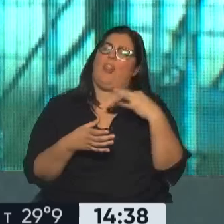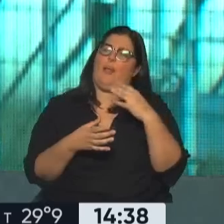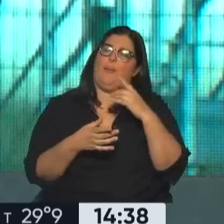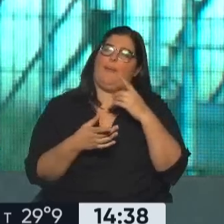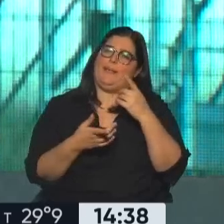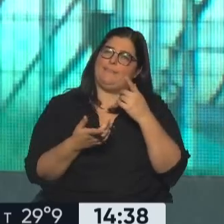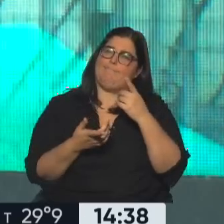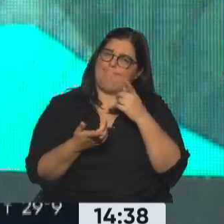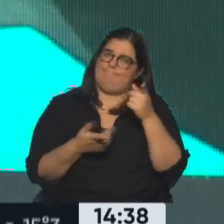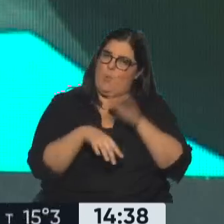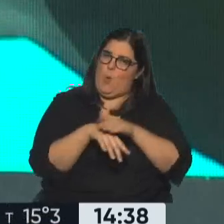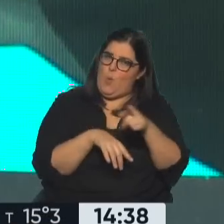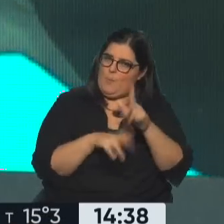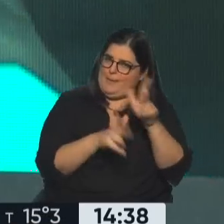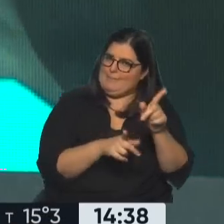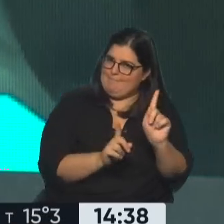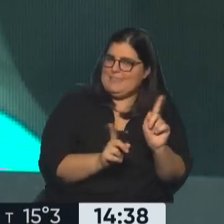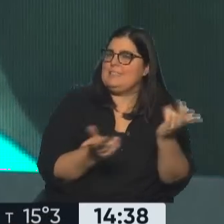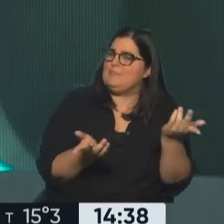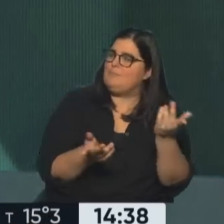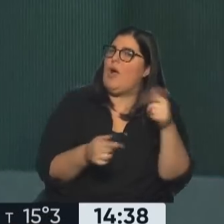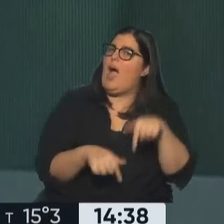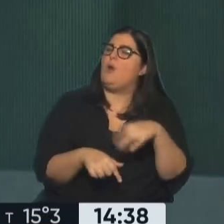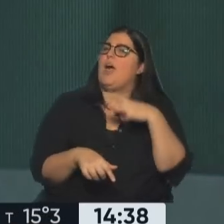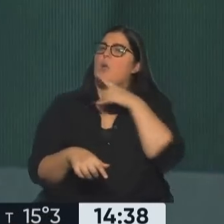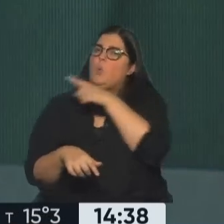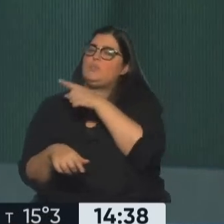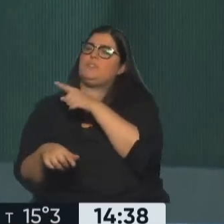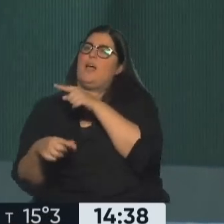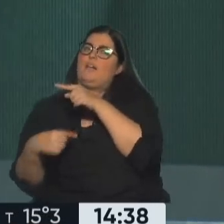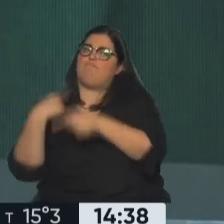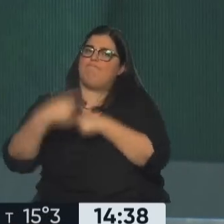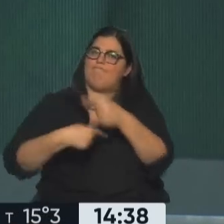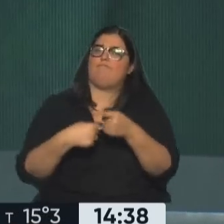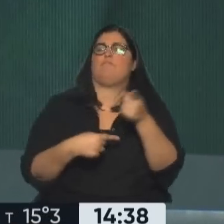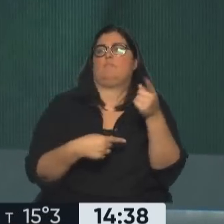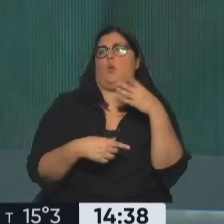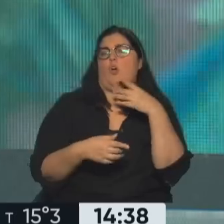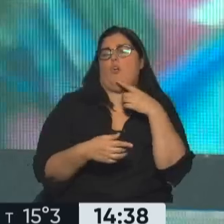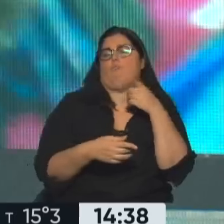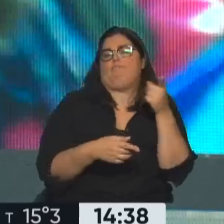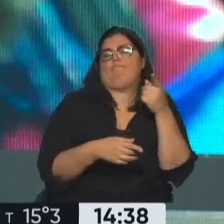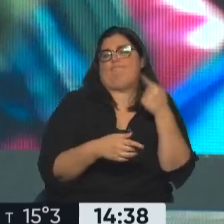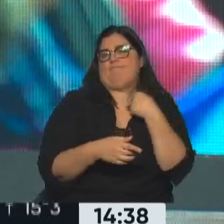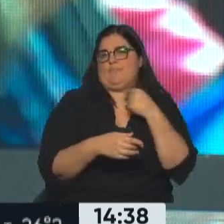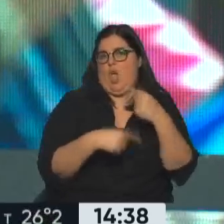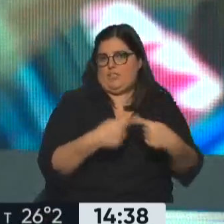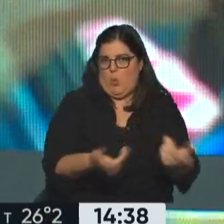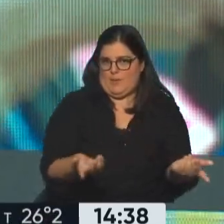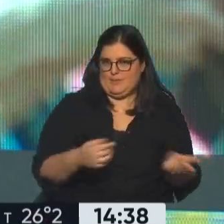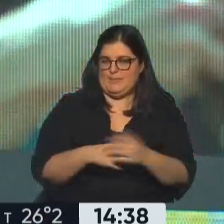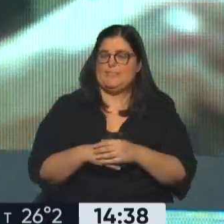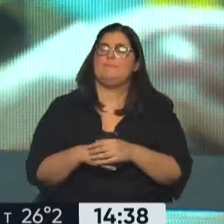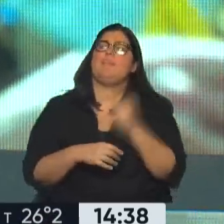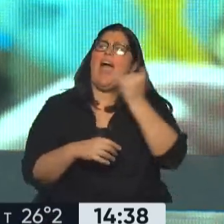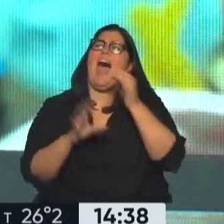relación al máximo con Rusia y que hoy está pagando en cierta medida las consecuencias. Por lo tanto, vemos que hay una reconfiguración energética